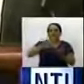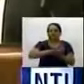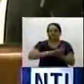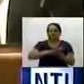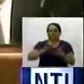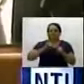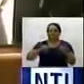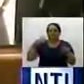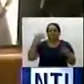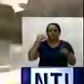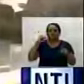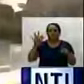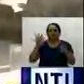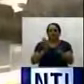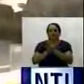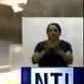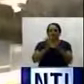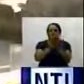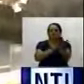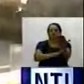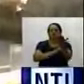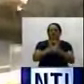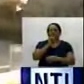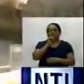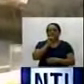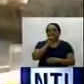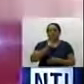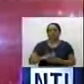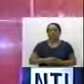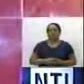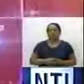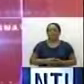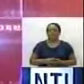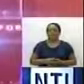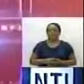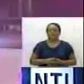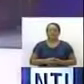normativas, entre ellas el proyecto de ley de inversiones.